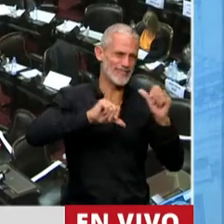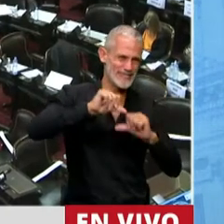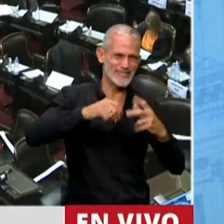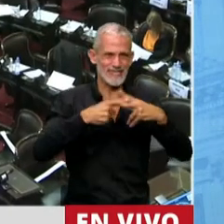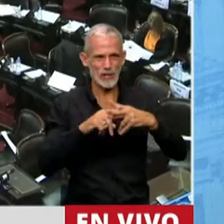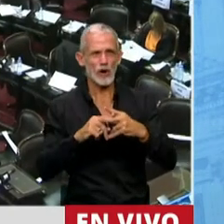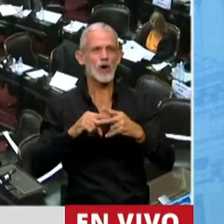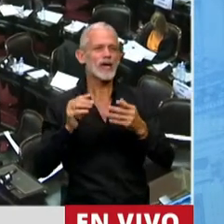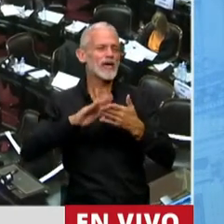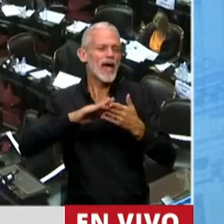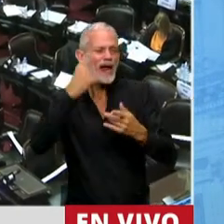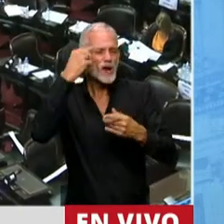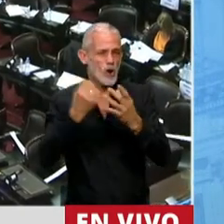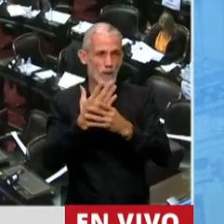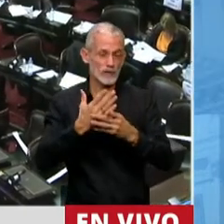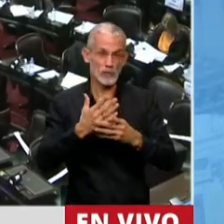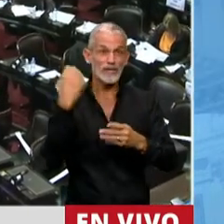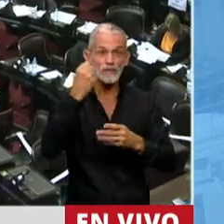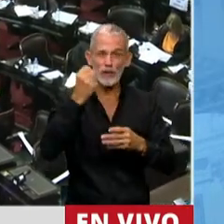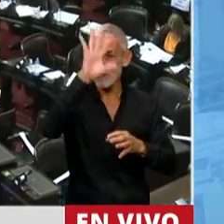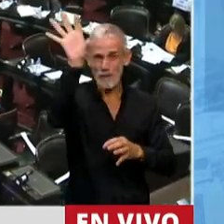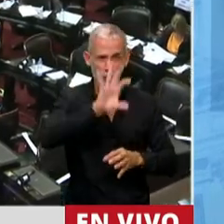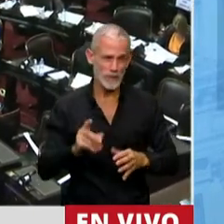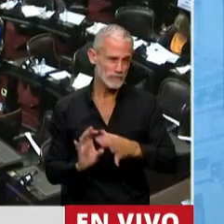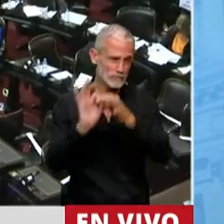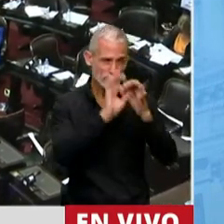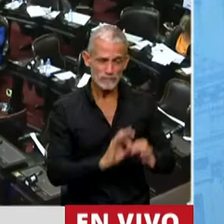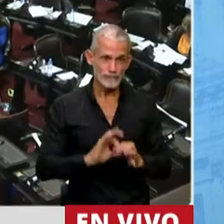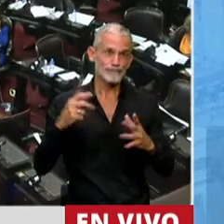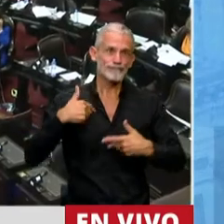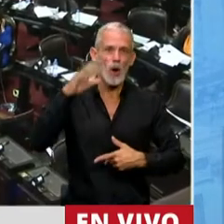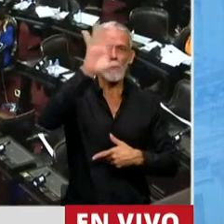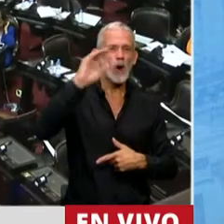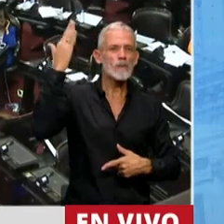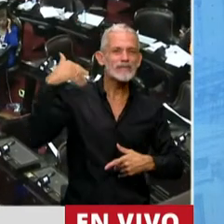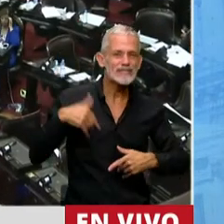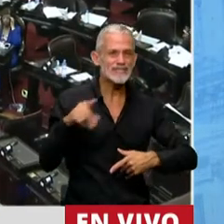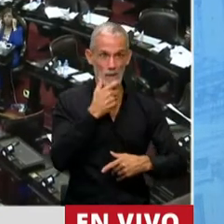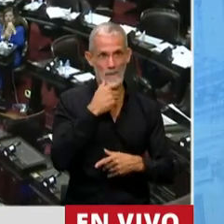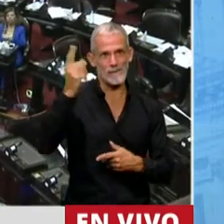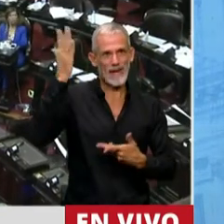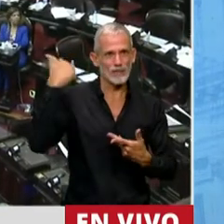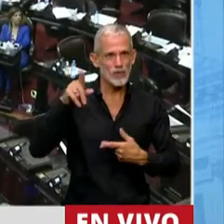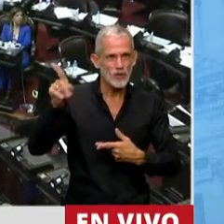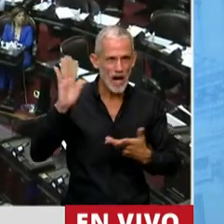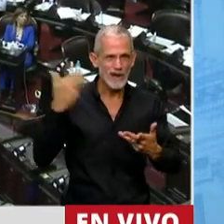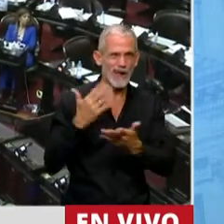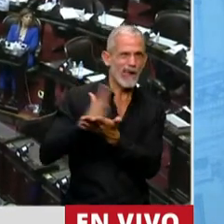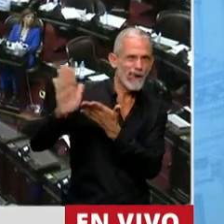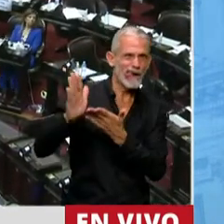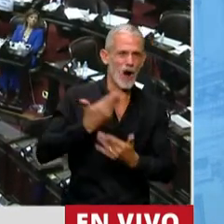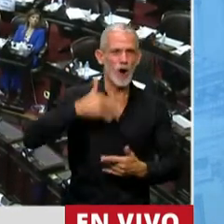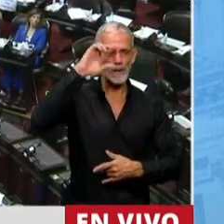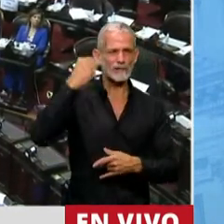Es clave el aspecto federal de la norma. Viniendo de una provincia que en el último año ha sido abiertamente discriminada por el